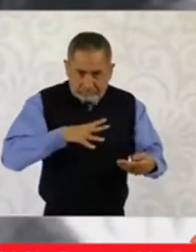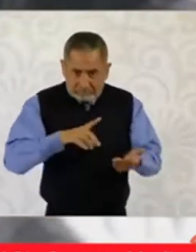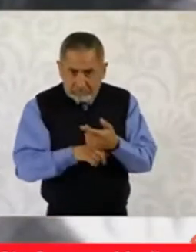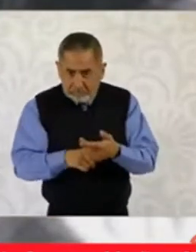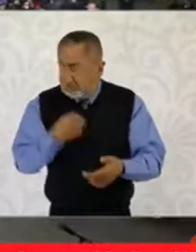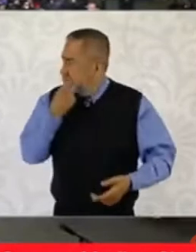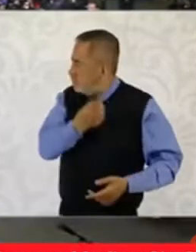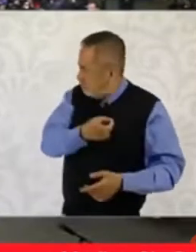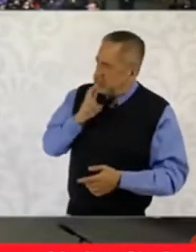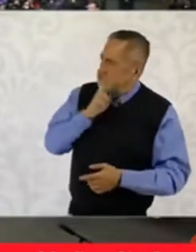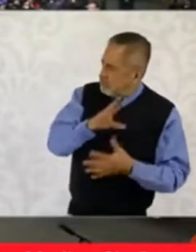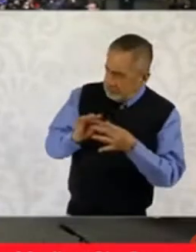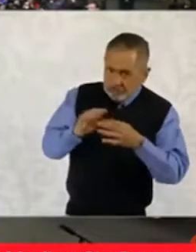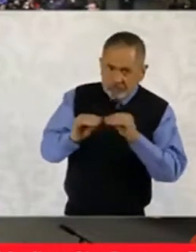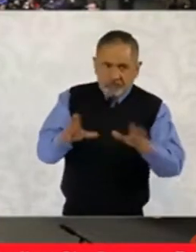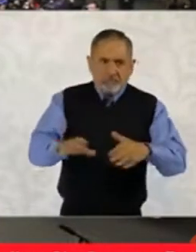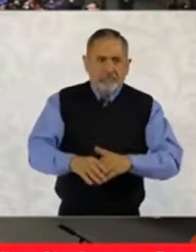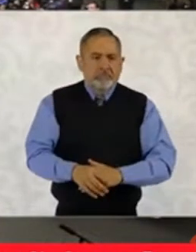Omar.